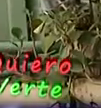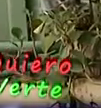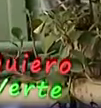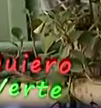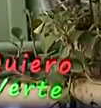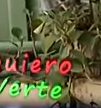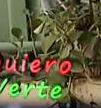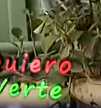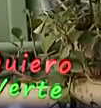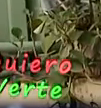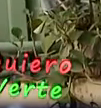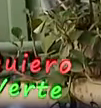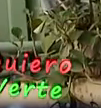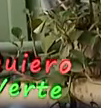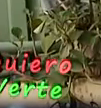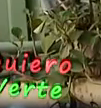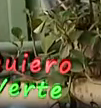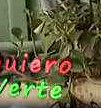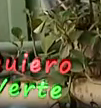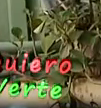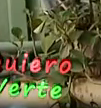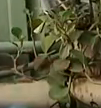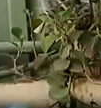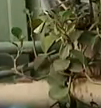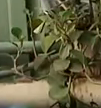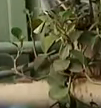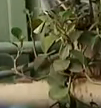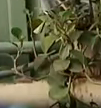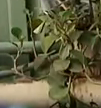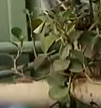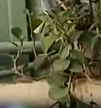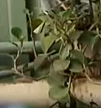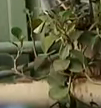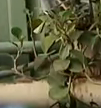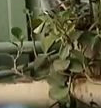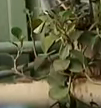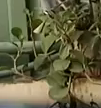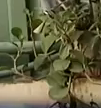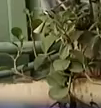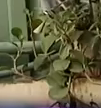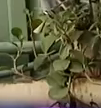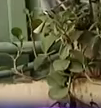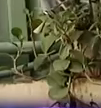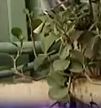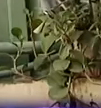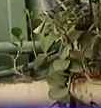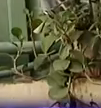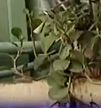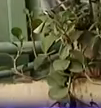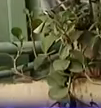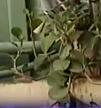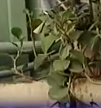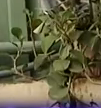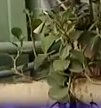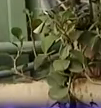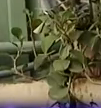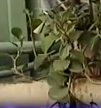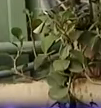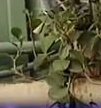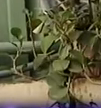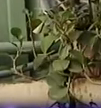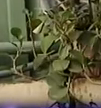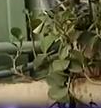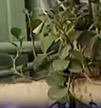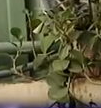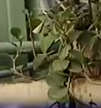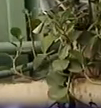bien. ¿Sabías que cuando volamos en avión podemos ver el arco iris en forma de círculo completo? ¡Mira, mira, Giovanni! ¿Dónde?